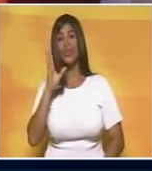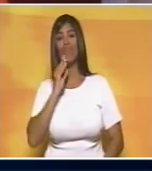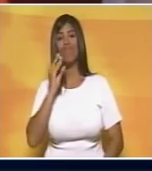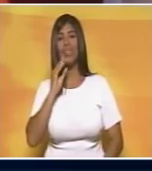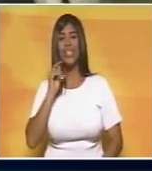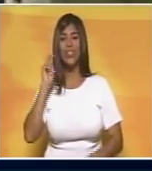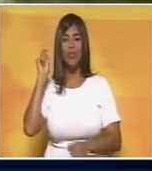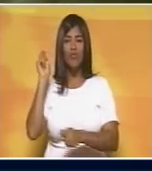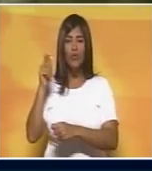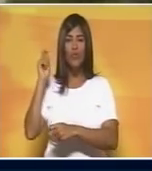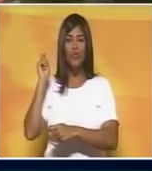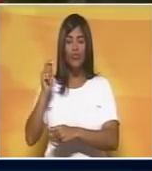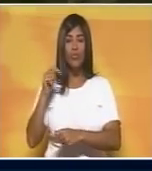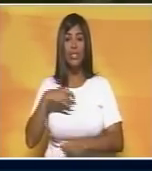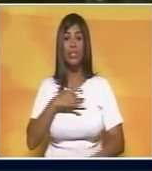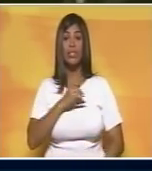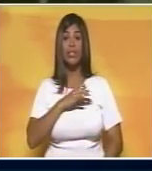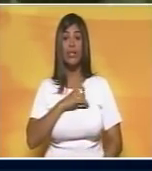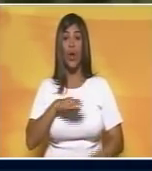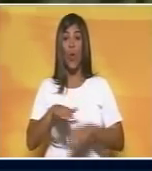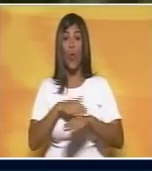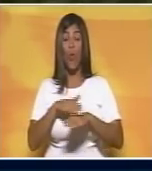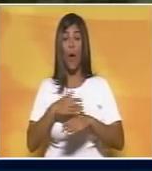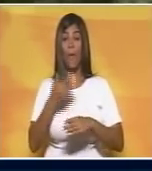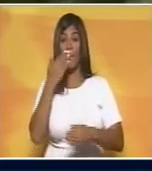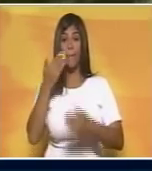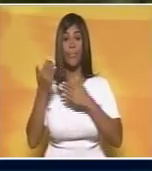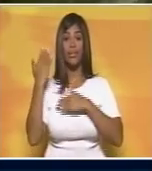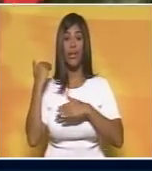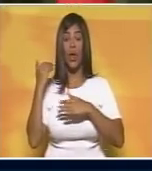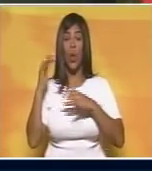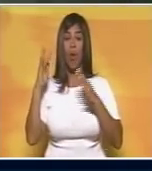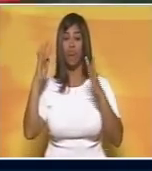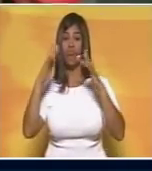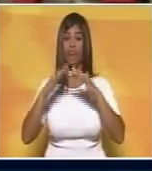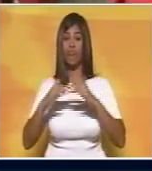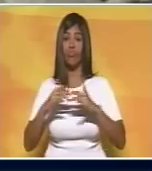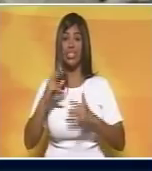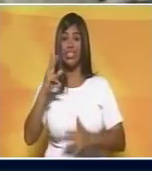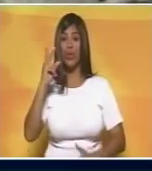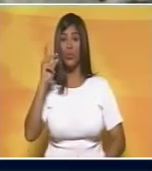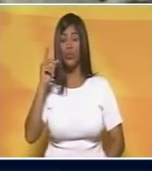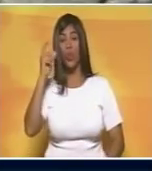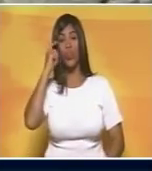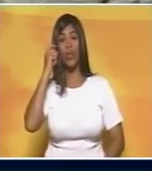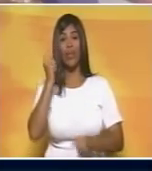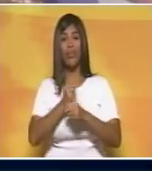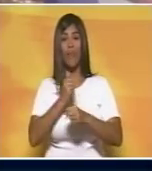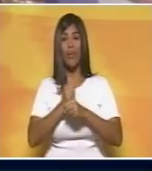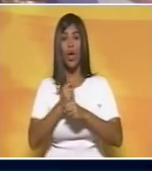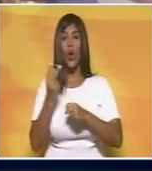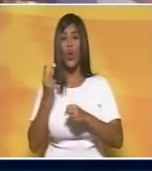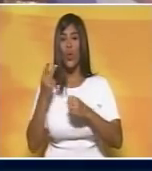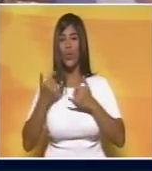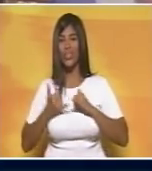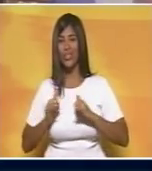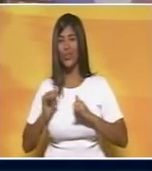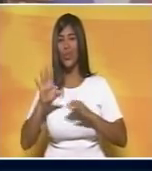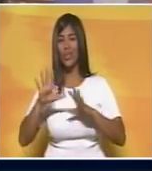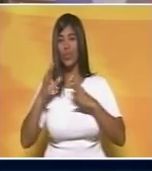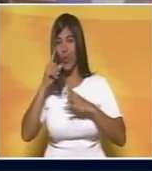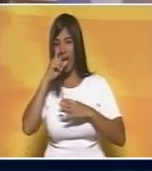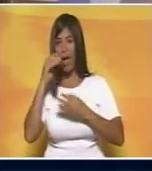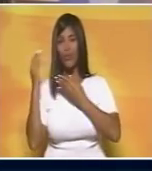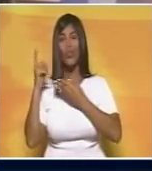mineras en Chile y que el jueves pasado, cuando ocurrió el derrumbe, era el segundo día que trabajaba. Lo hacía junto a su hijo Denny, de 19 años,